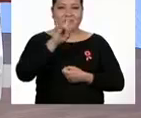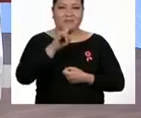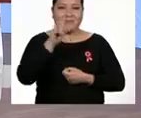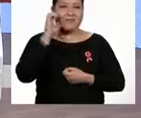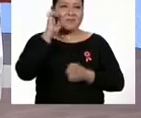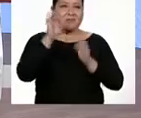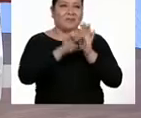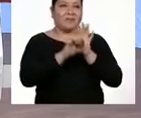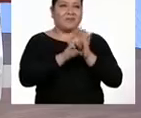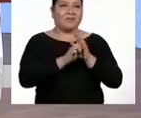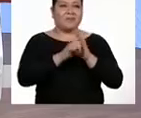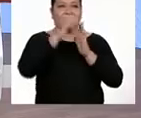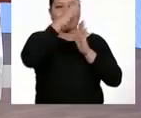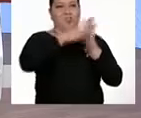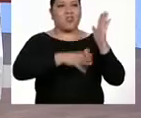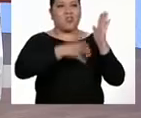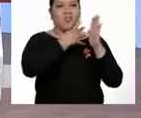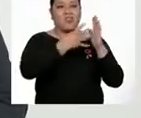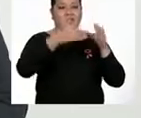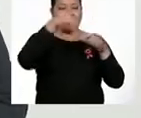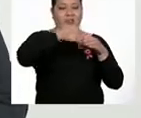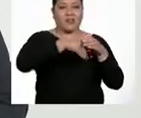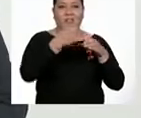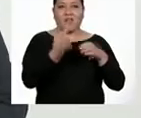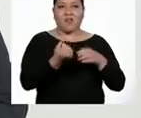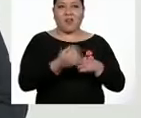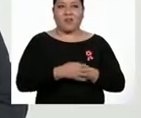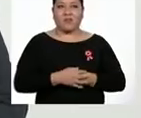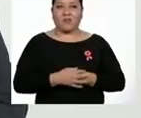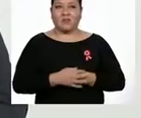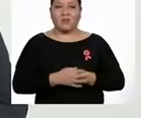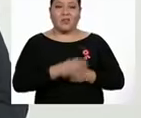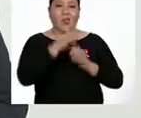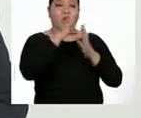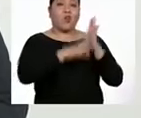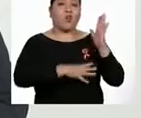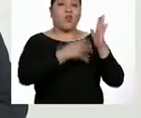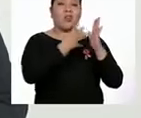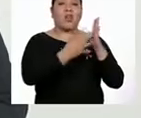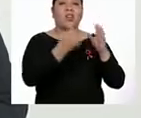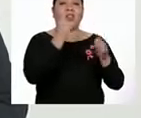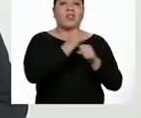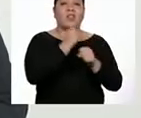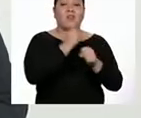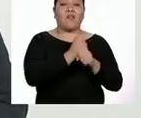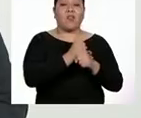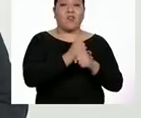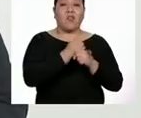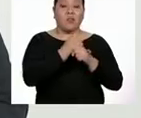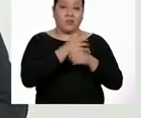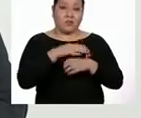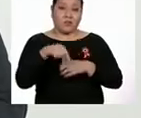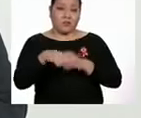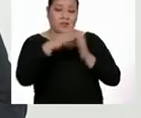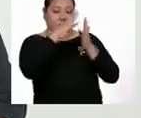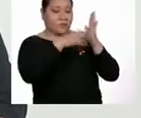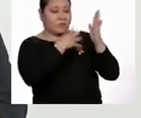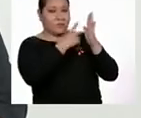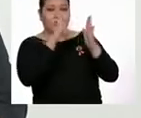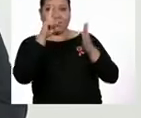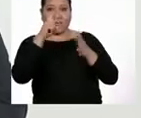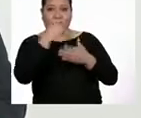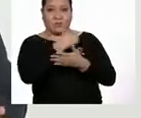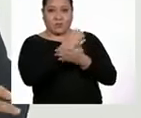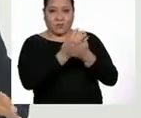Usemos de ejemplo los horarios del banco. Si el horario de trabajo en una agencia de banco está partido en